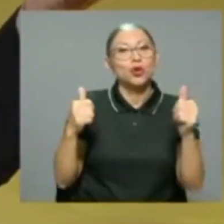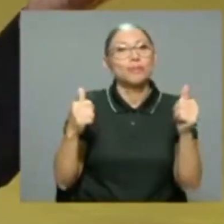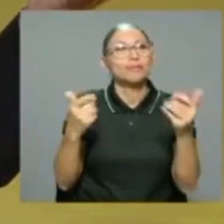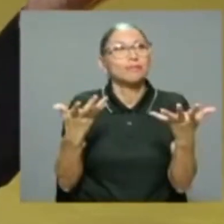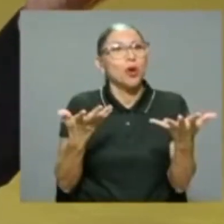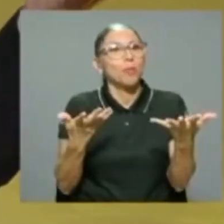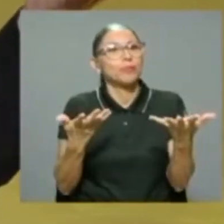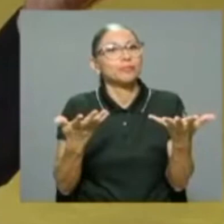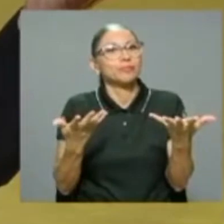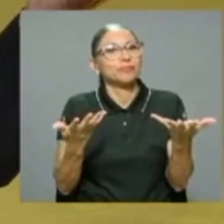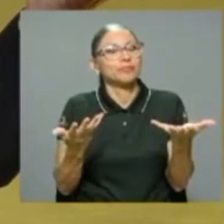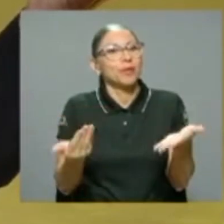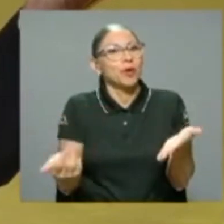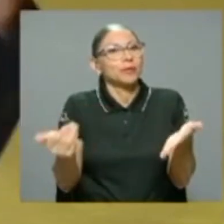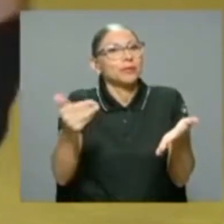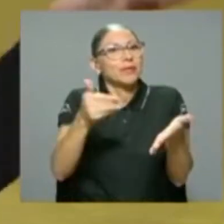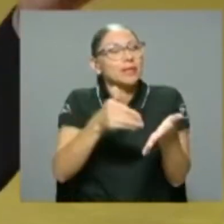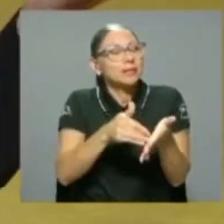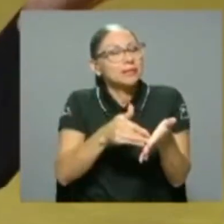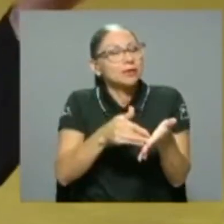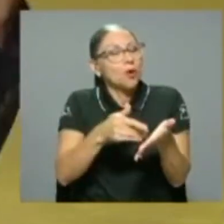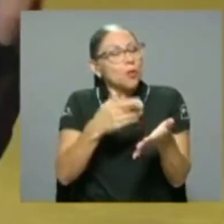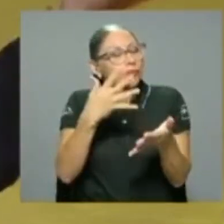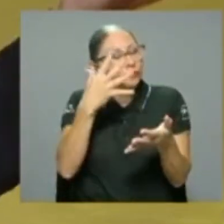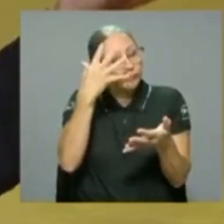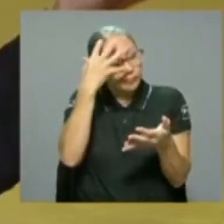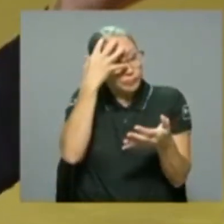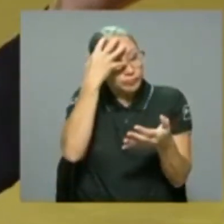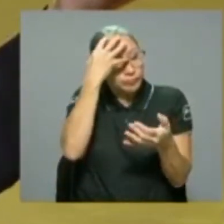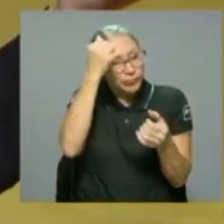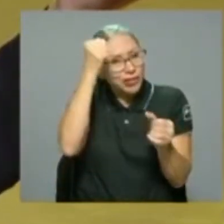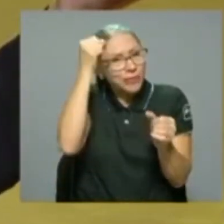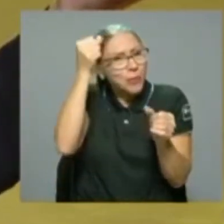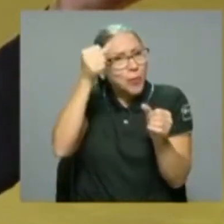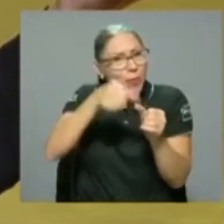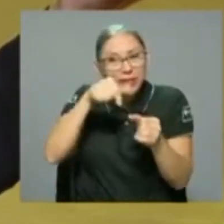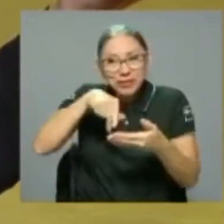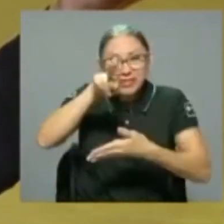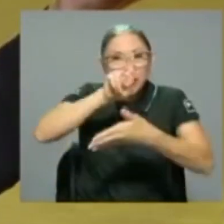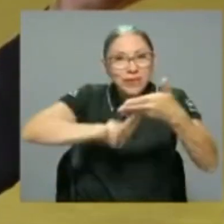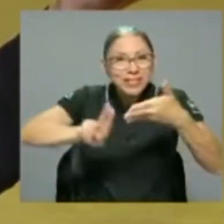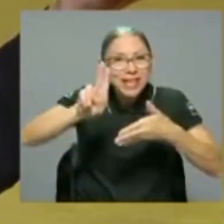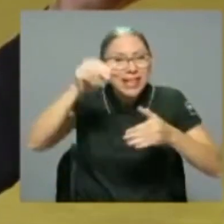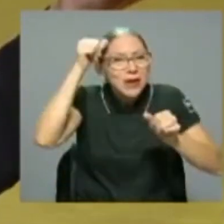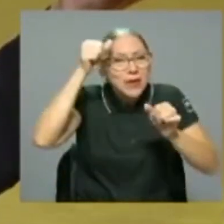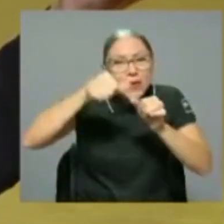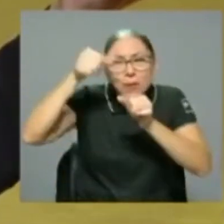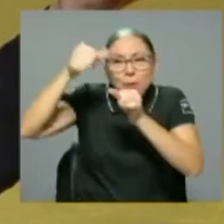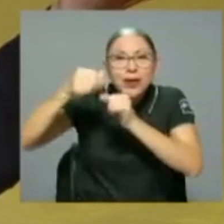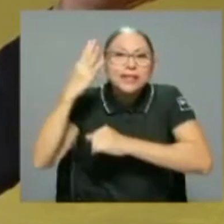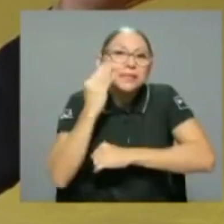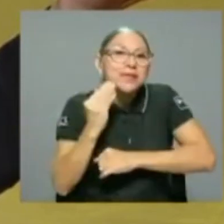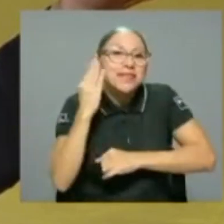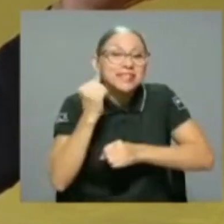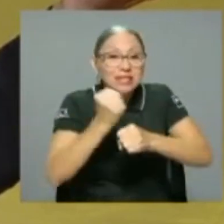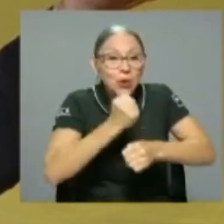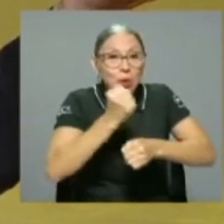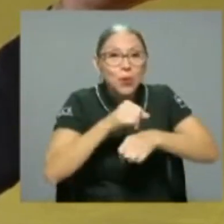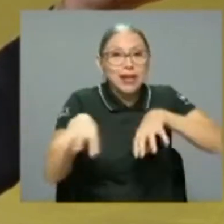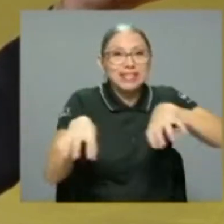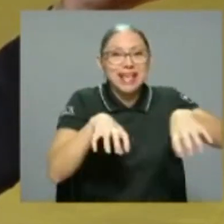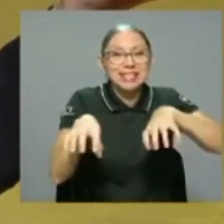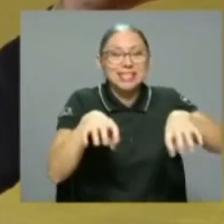recreando esta universidad en la memoria y en las vivencias y en las obras y acciones